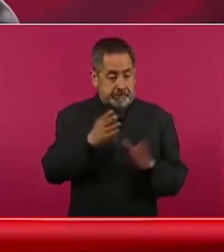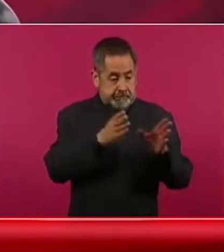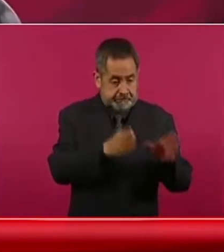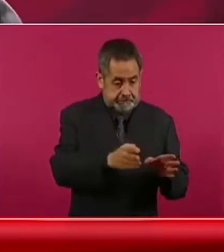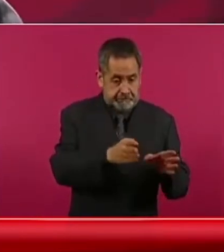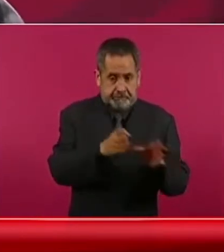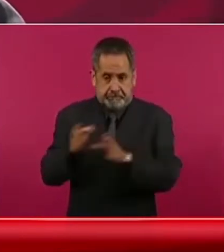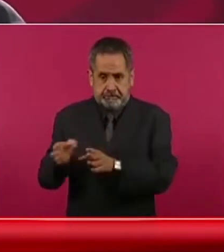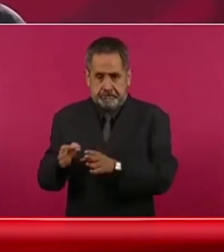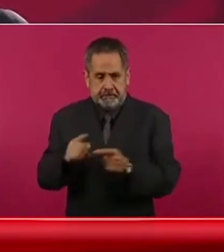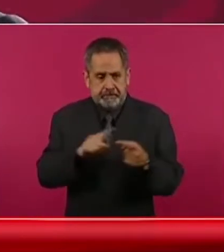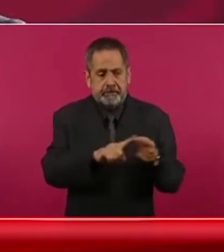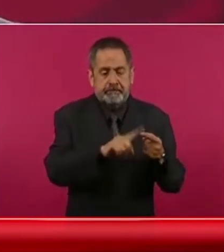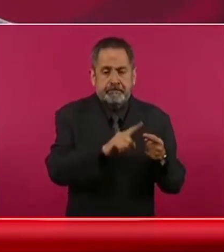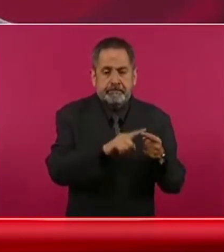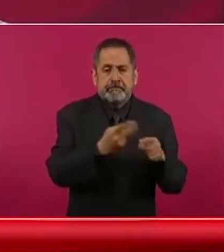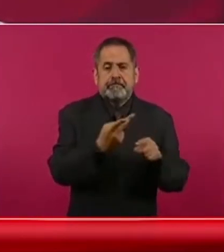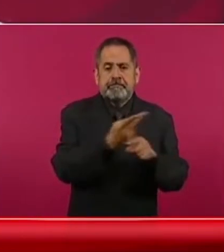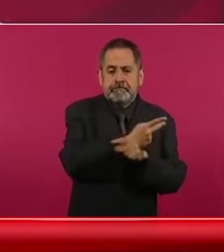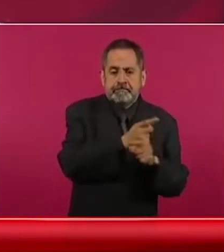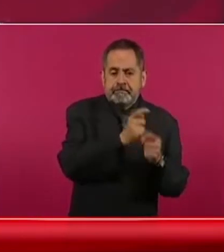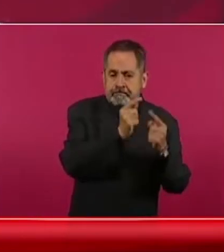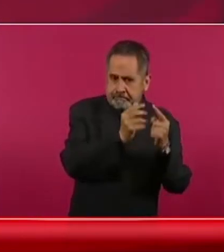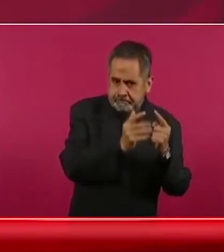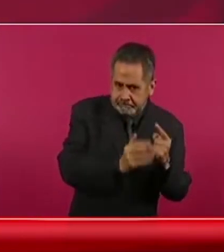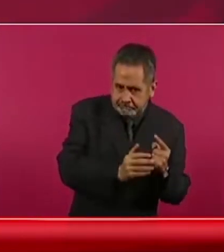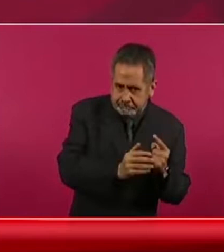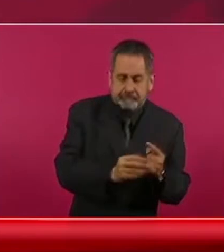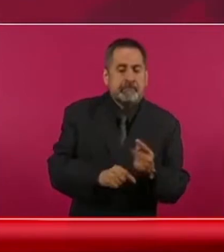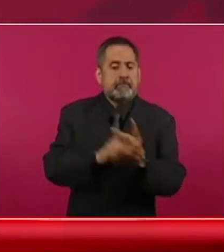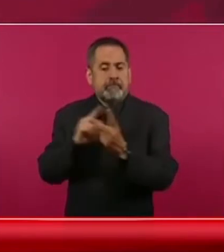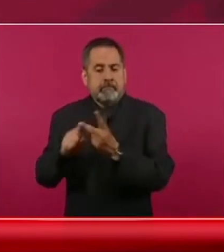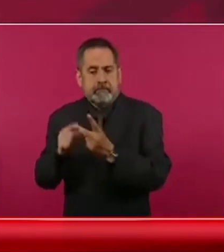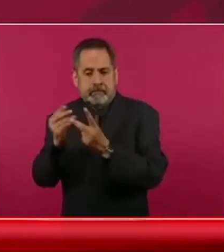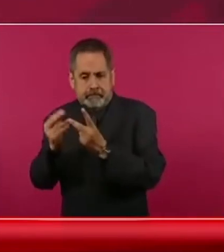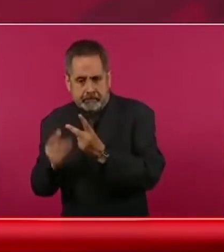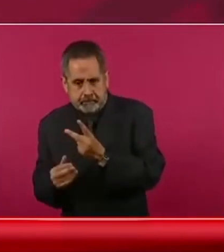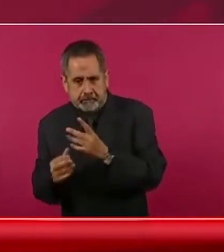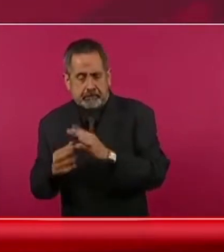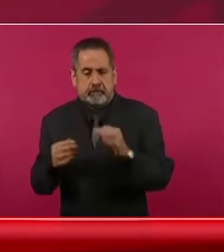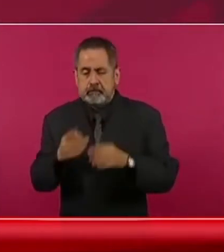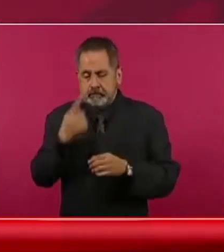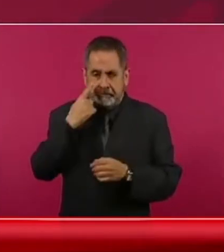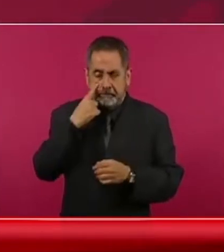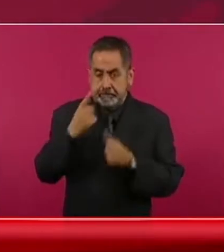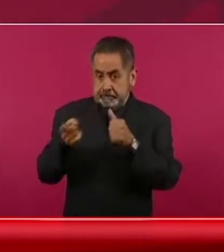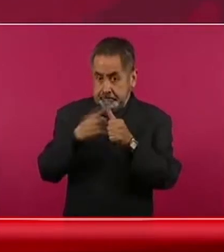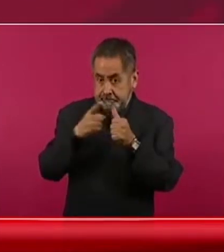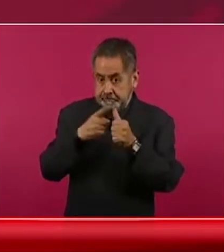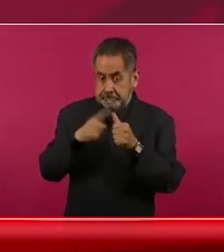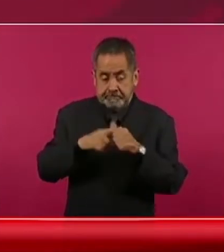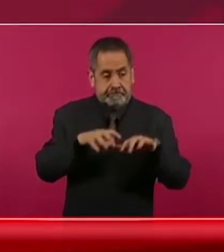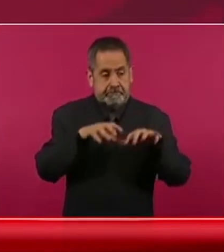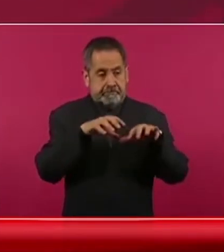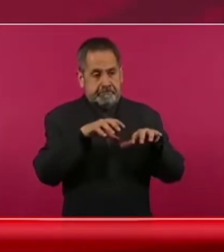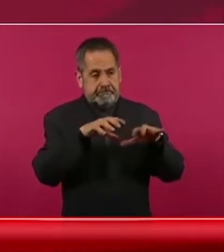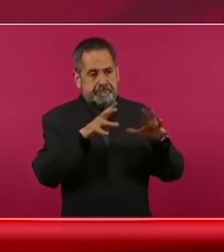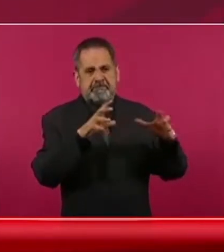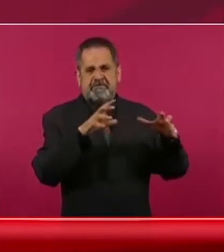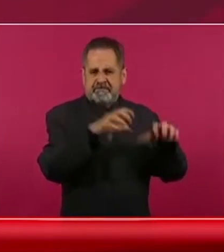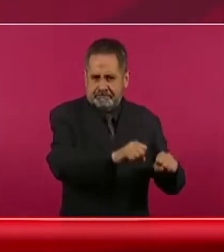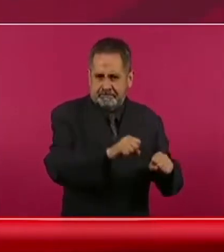porque primero es la detención en